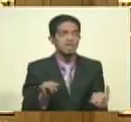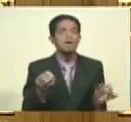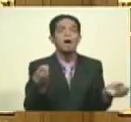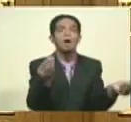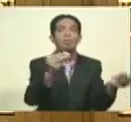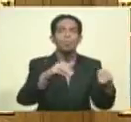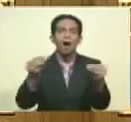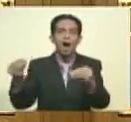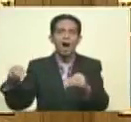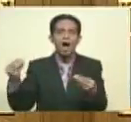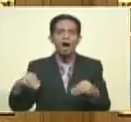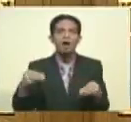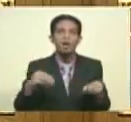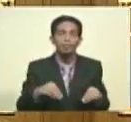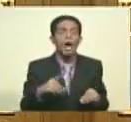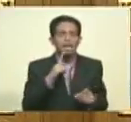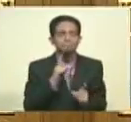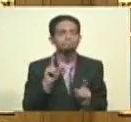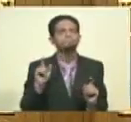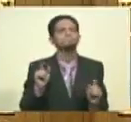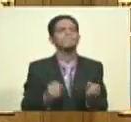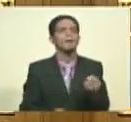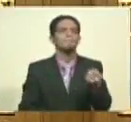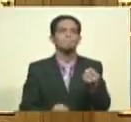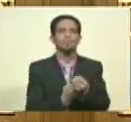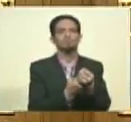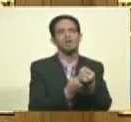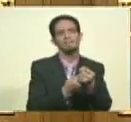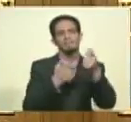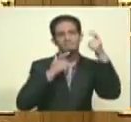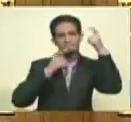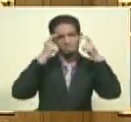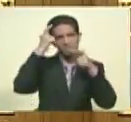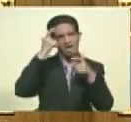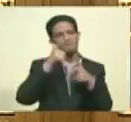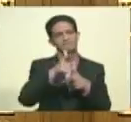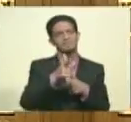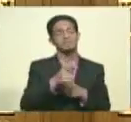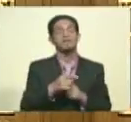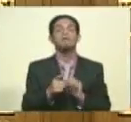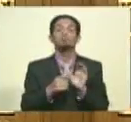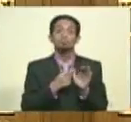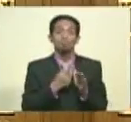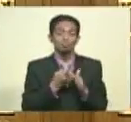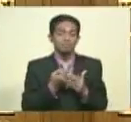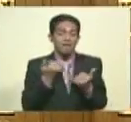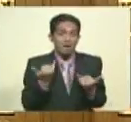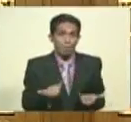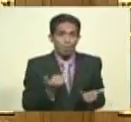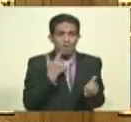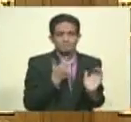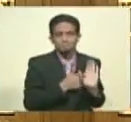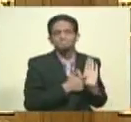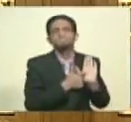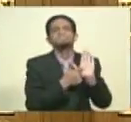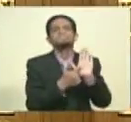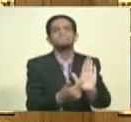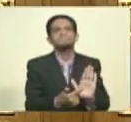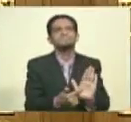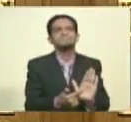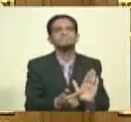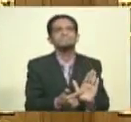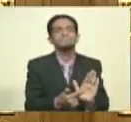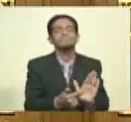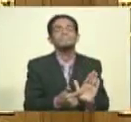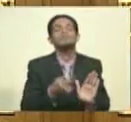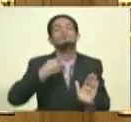esa vía. Desde ese momento, y por eso lo traigo ahora acá, nosotros entonces tomamos el